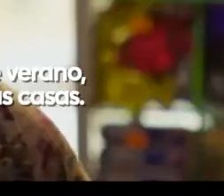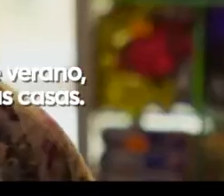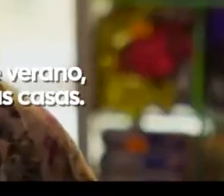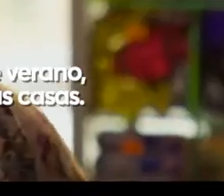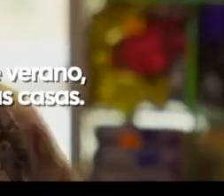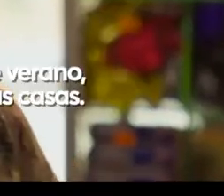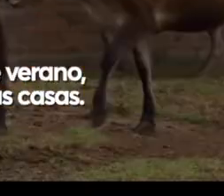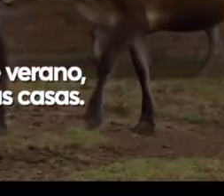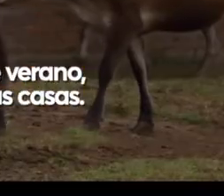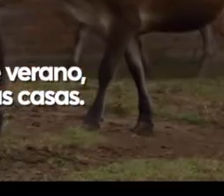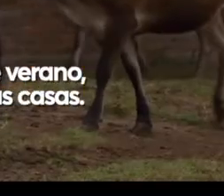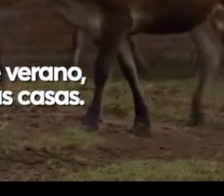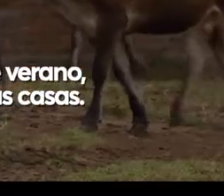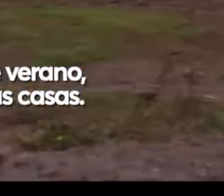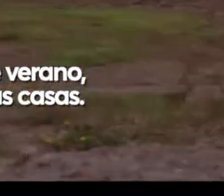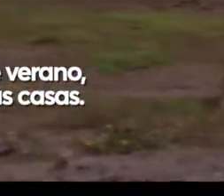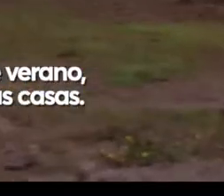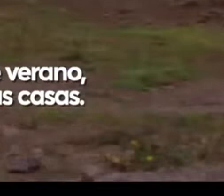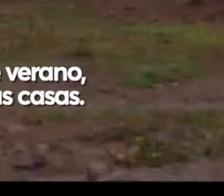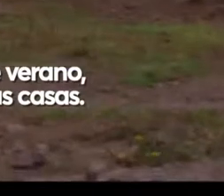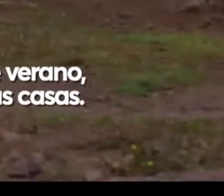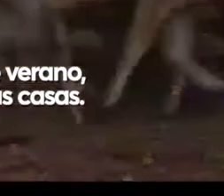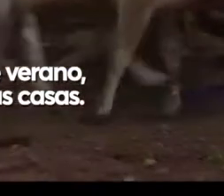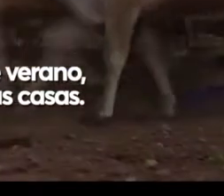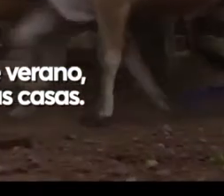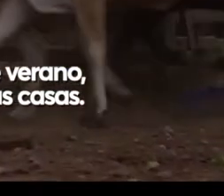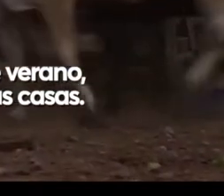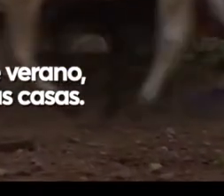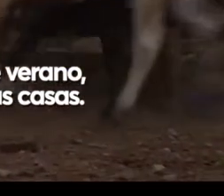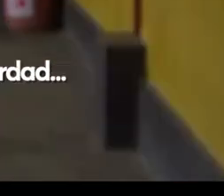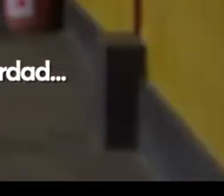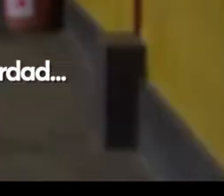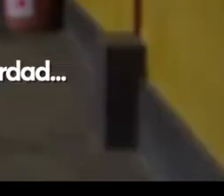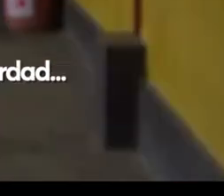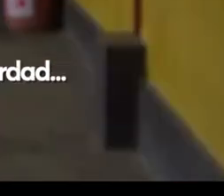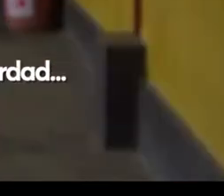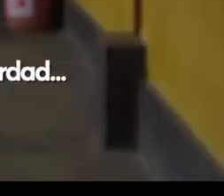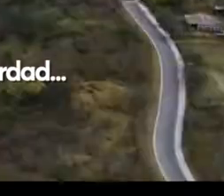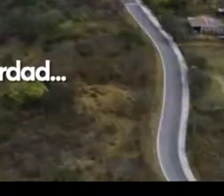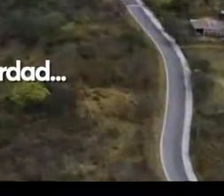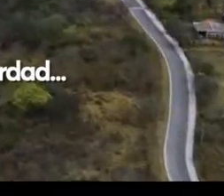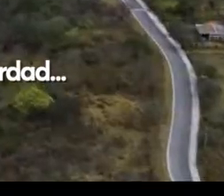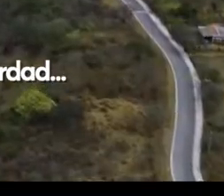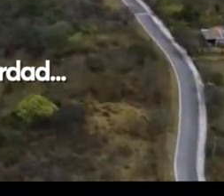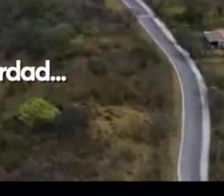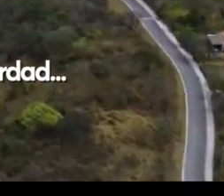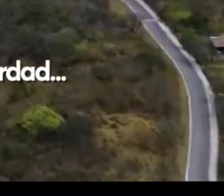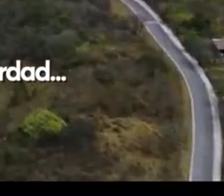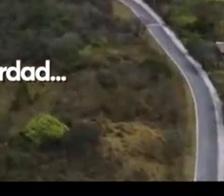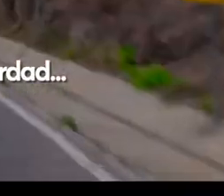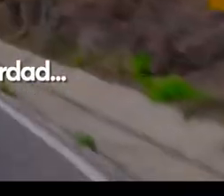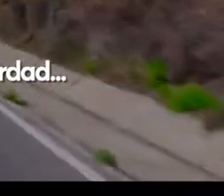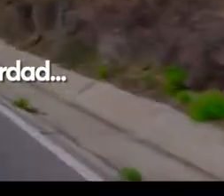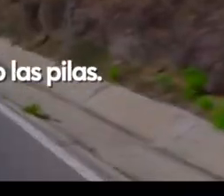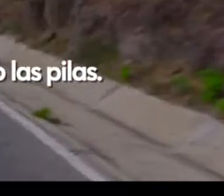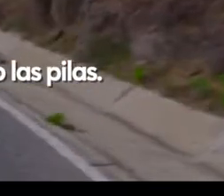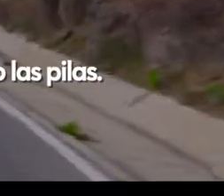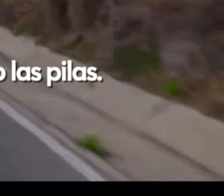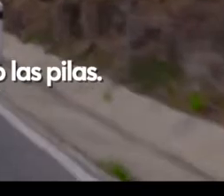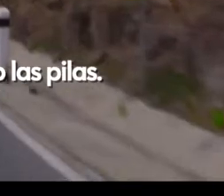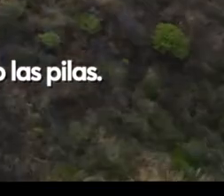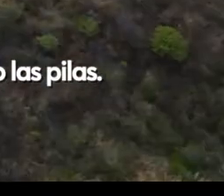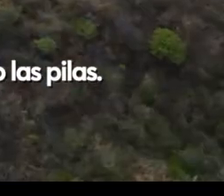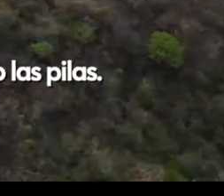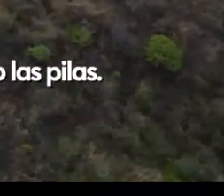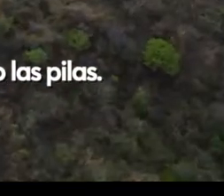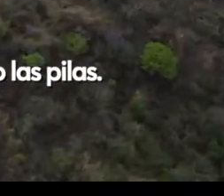salud cuando el tiempo de verano, que se venía todo el polvo para nuestra casa. Miro que se ha mejorado bastante, ¿verdad? Por lo